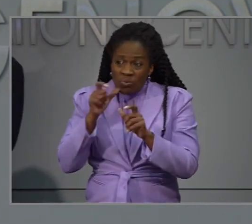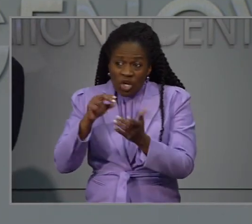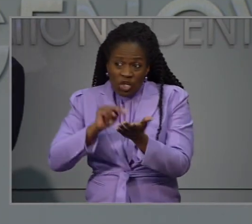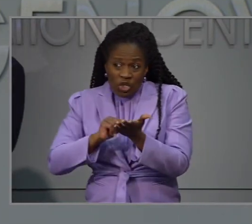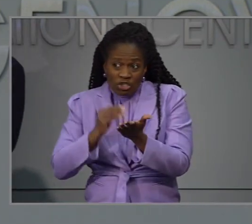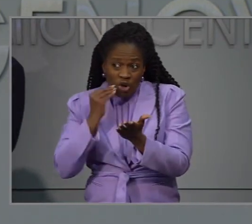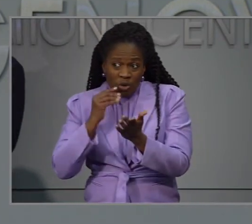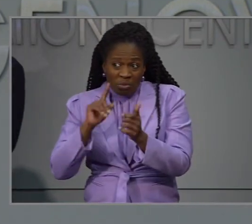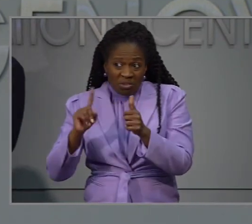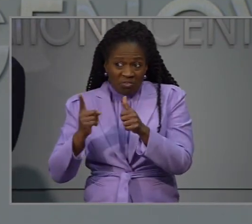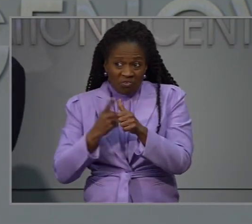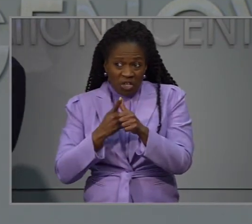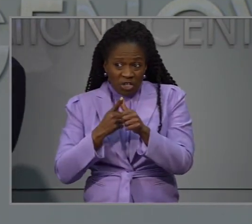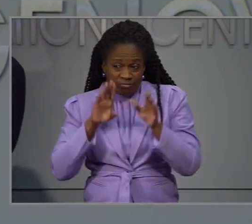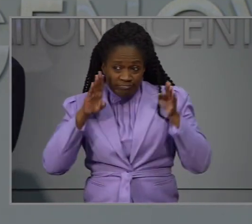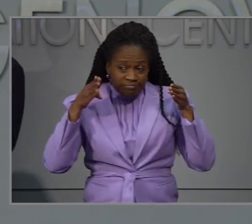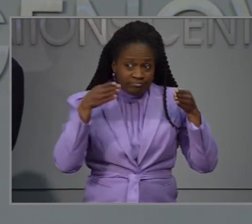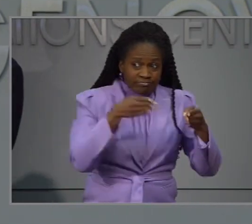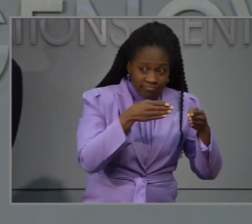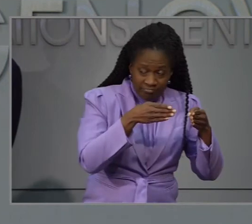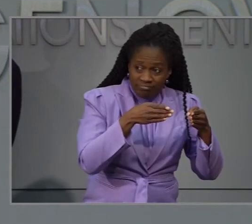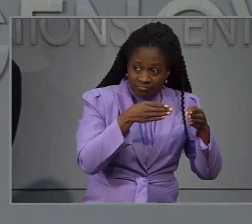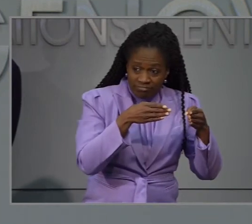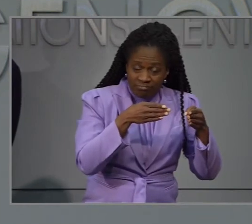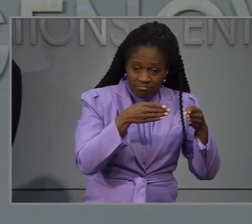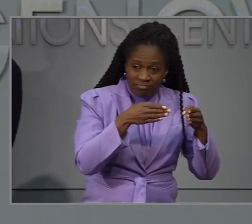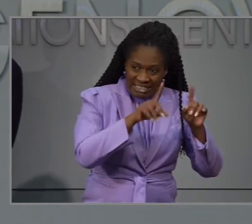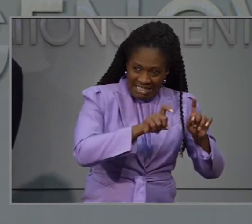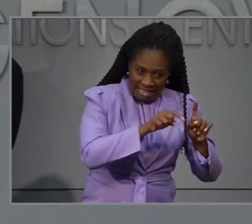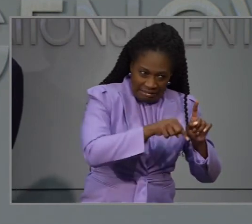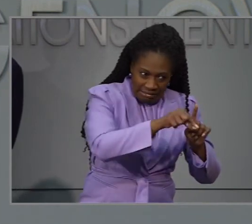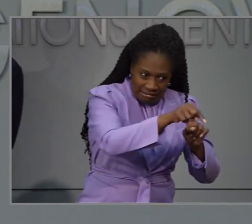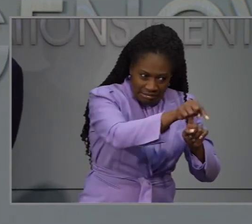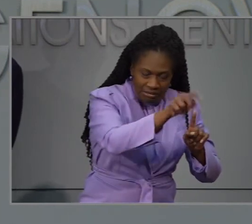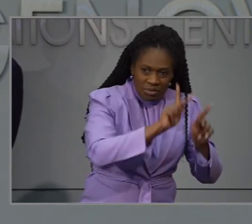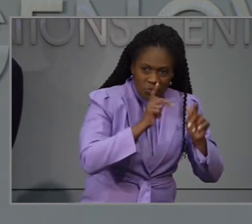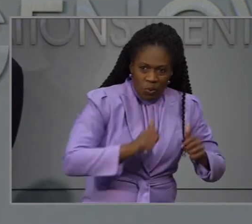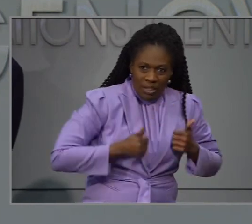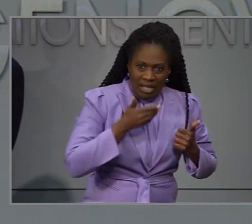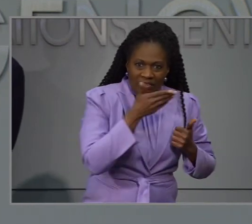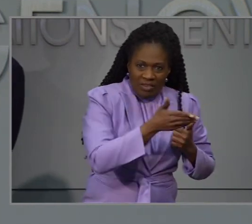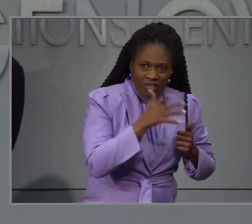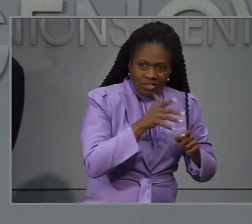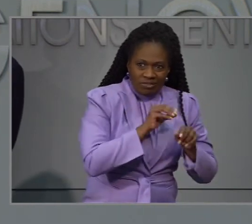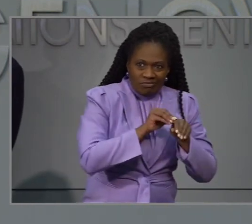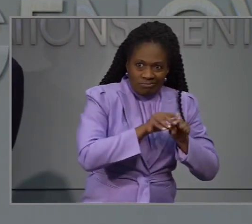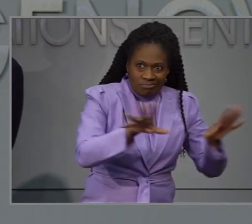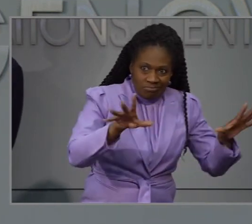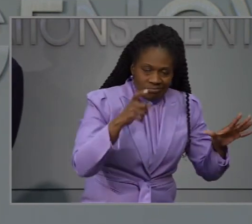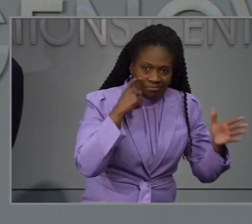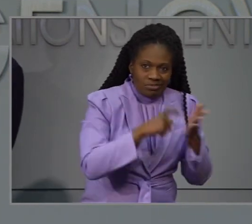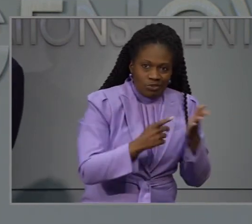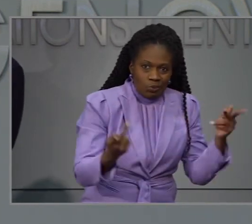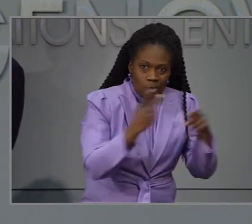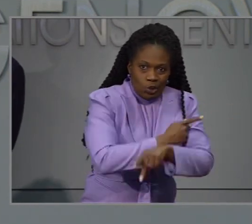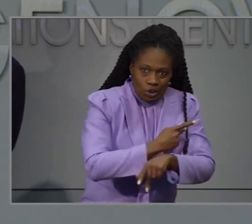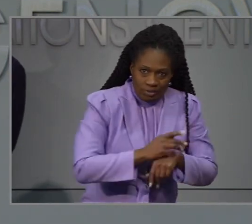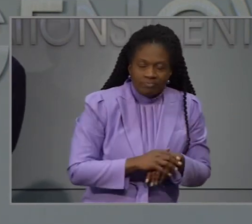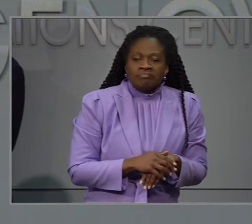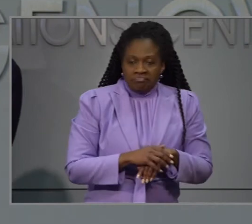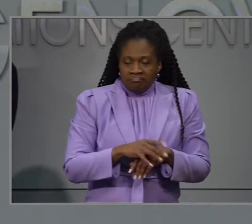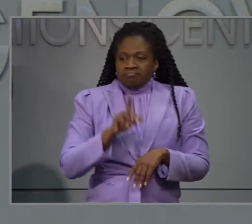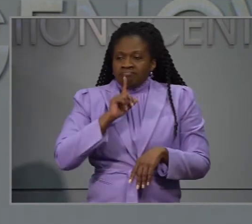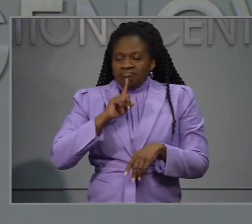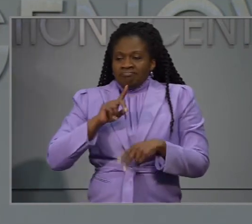tenga más capacidad de hacer pruebas los asilos van a ser una prioridad para hacerles pruebas a esos residentes que se han